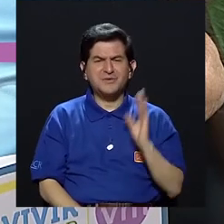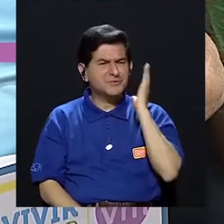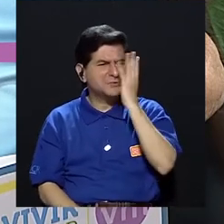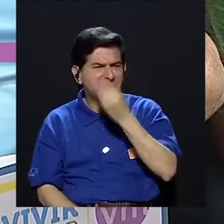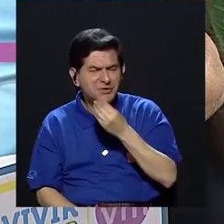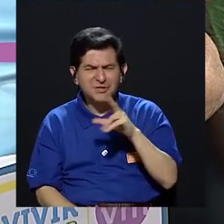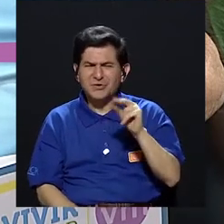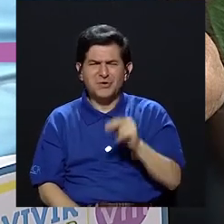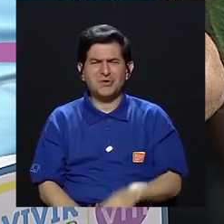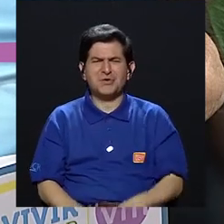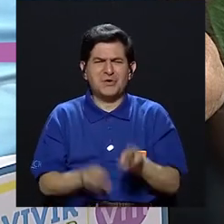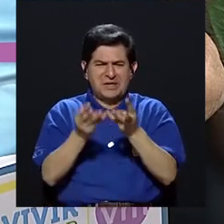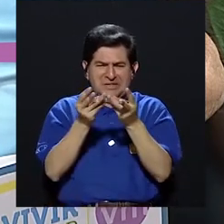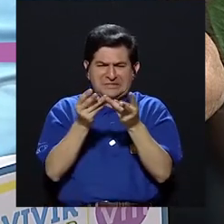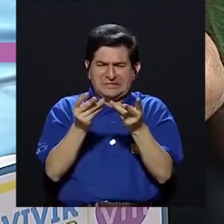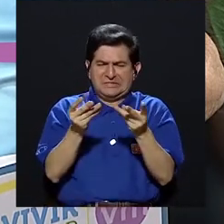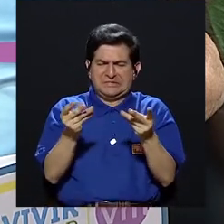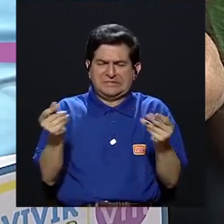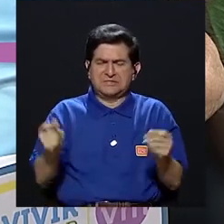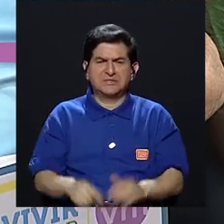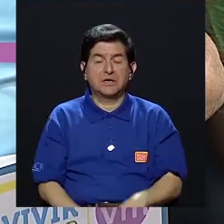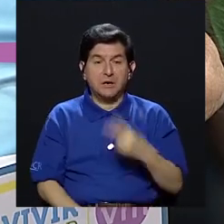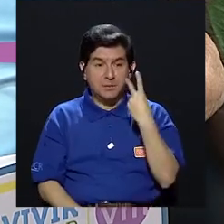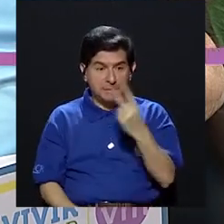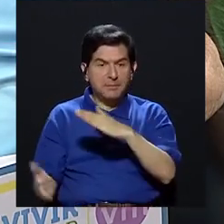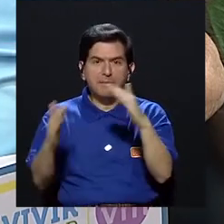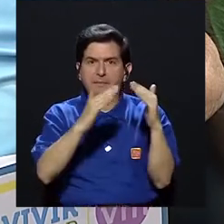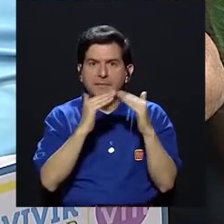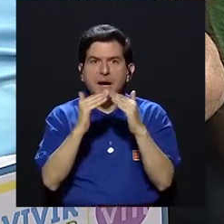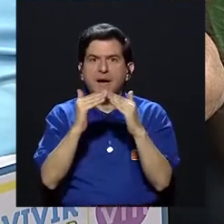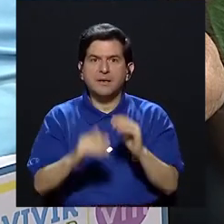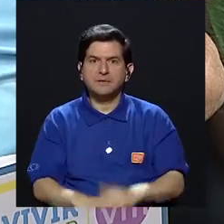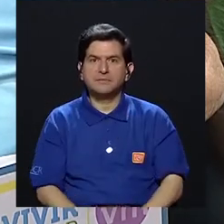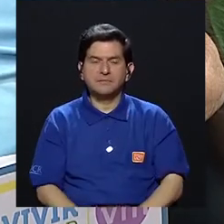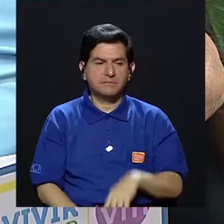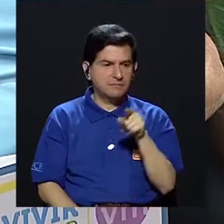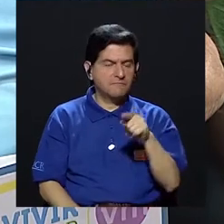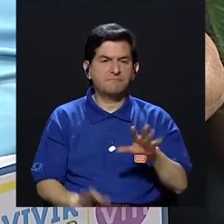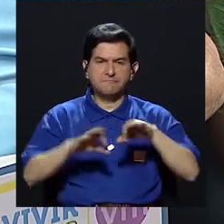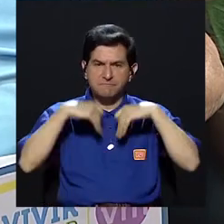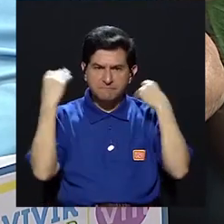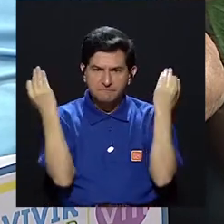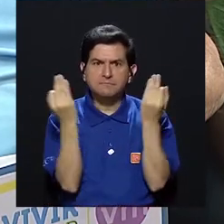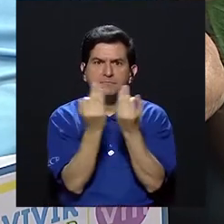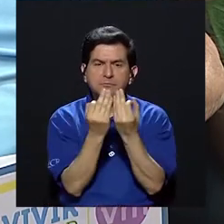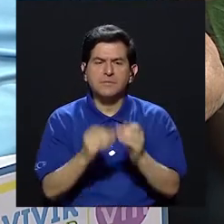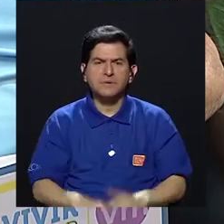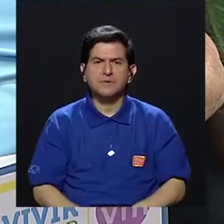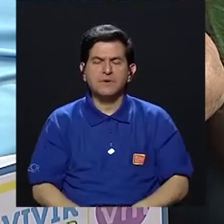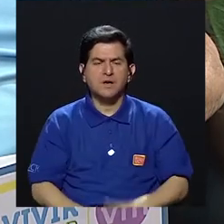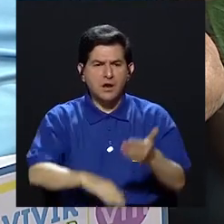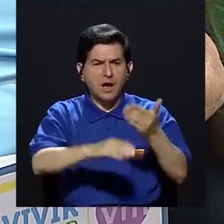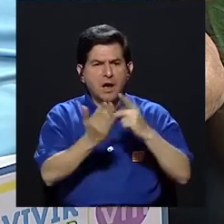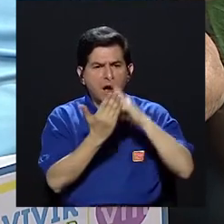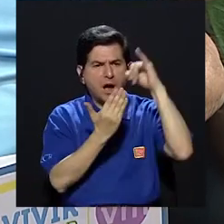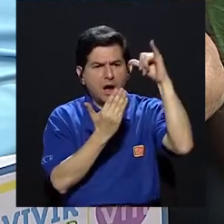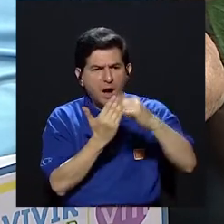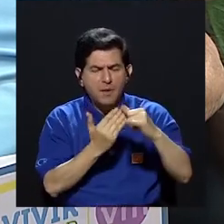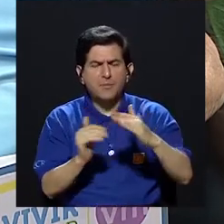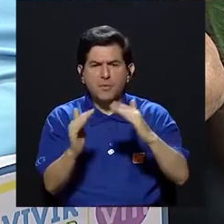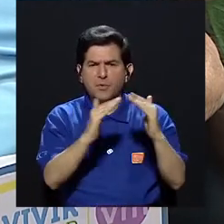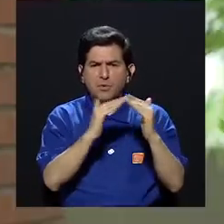más bonito, se va deteriorando poco a poco, sino que ves barrios donde las familias van generando